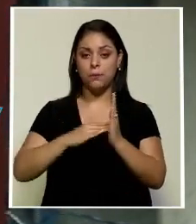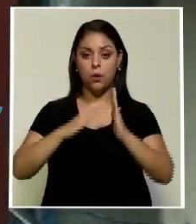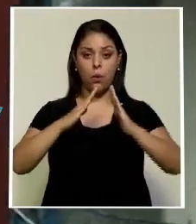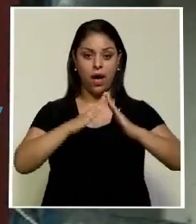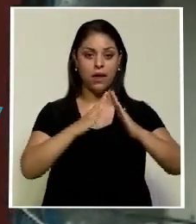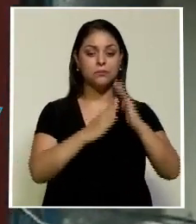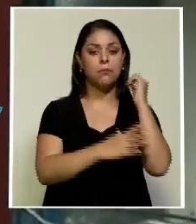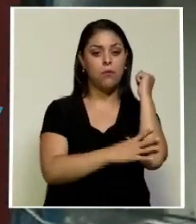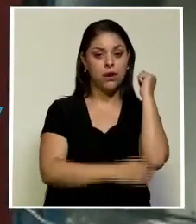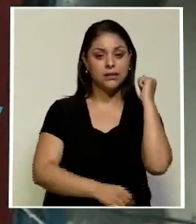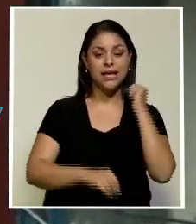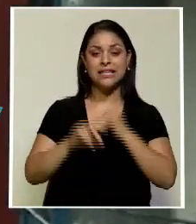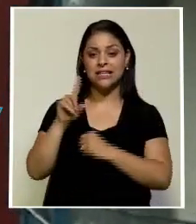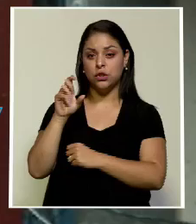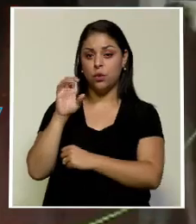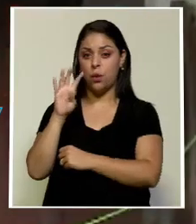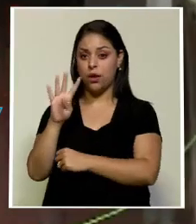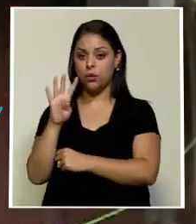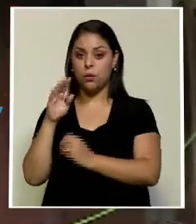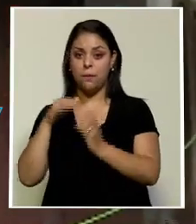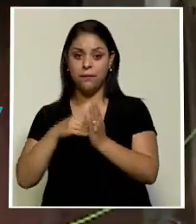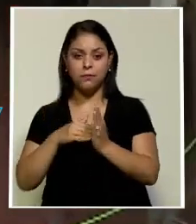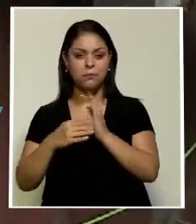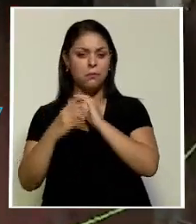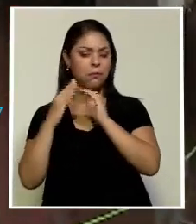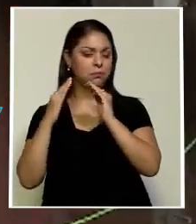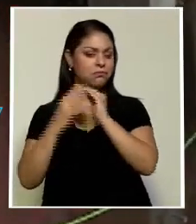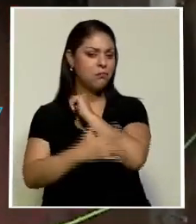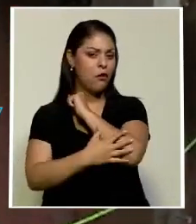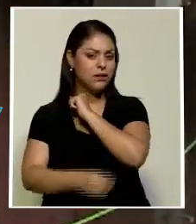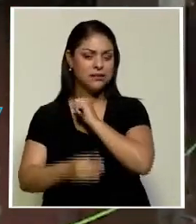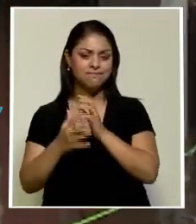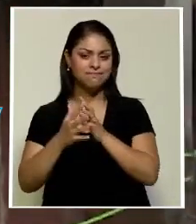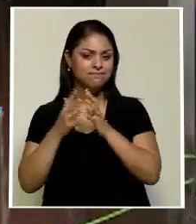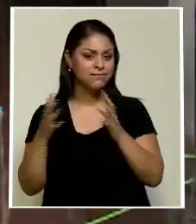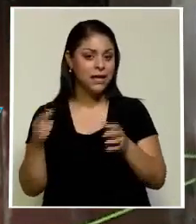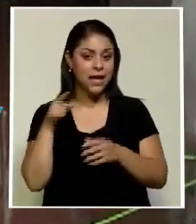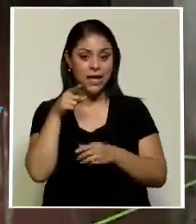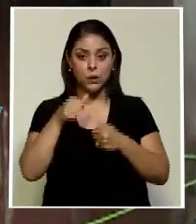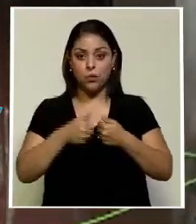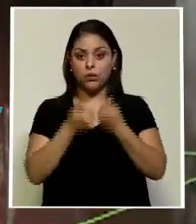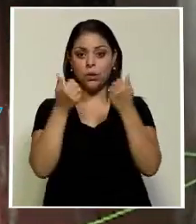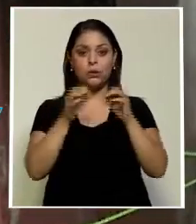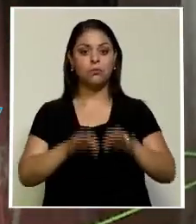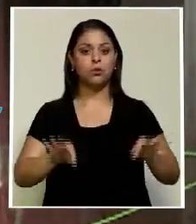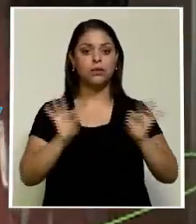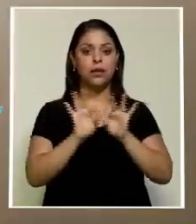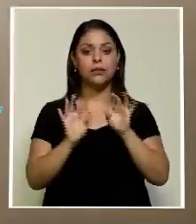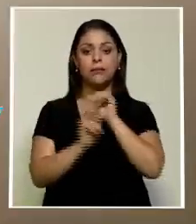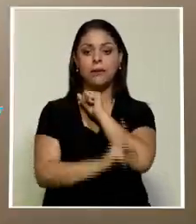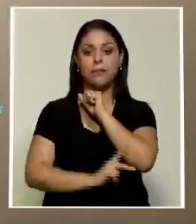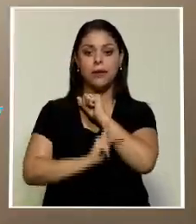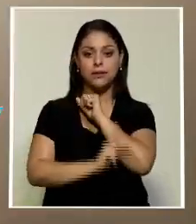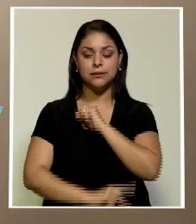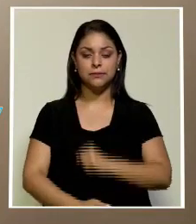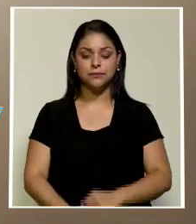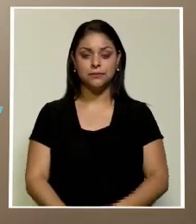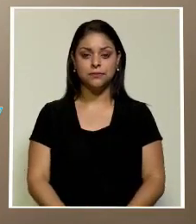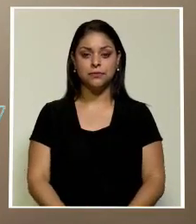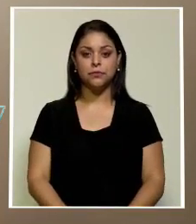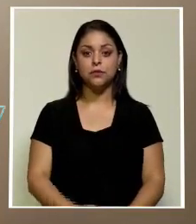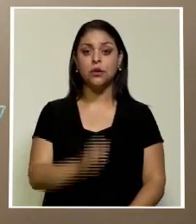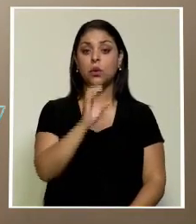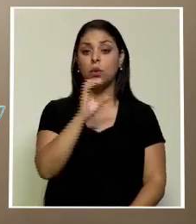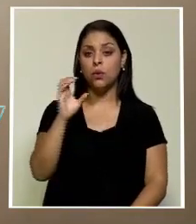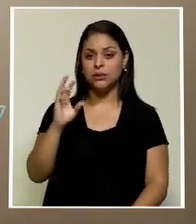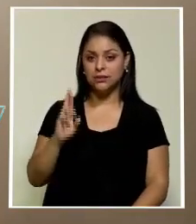104,000 en pobreza extrema, situación que aún es uno de los retos más importantes para el país. Costa Rica se ha comportado de forma